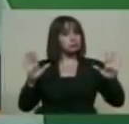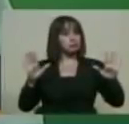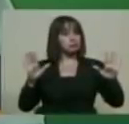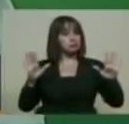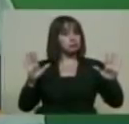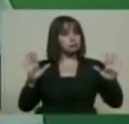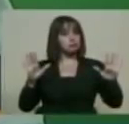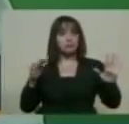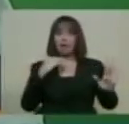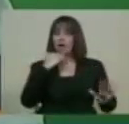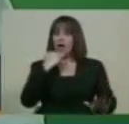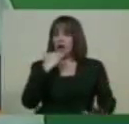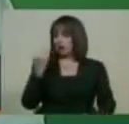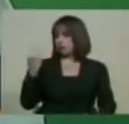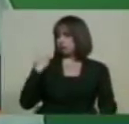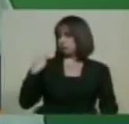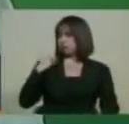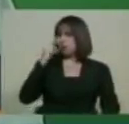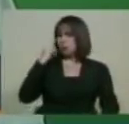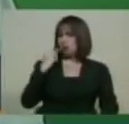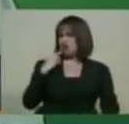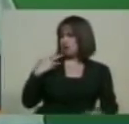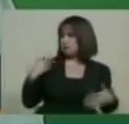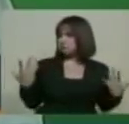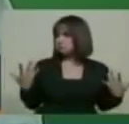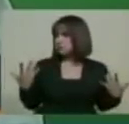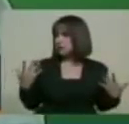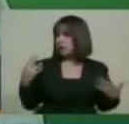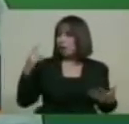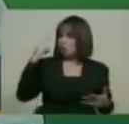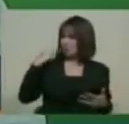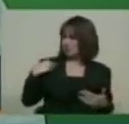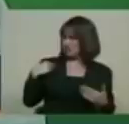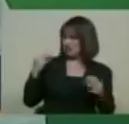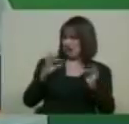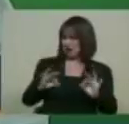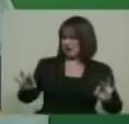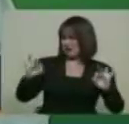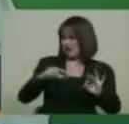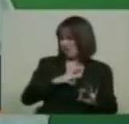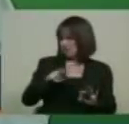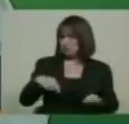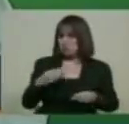Alguien pudo haberle dicho a Bolívar: Bolívar, pero si no somos nada todavía.